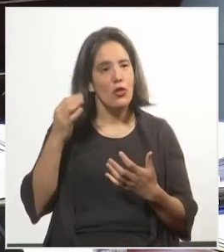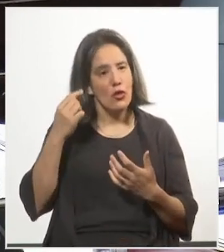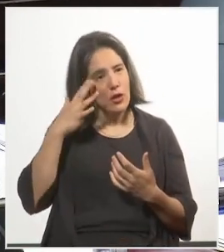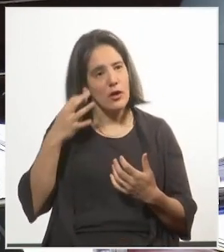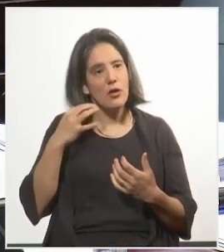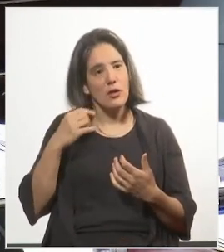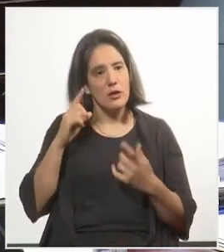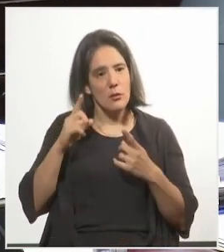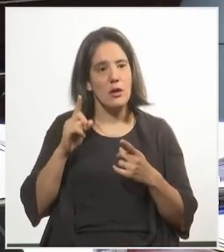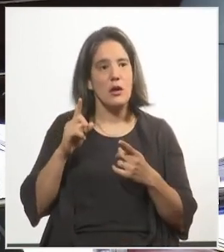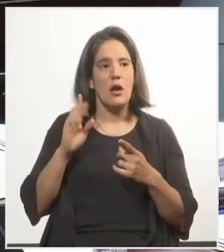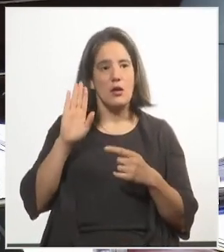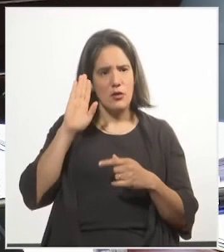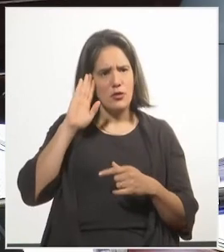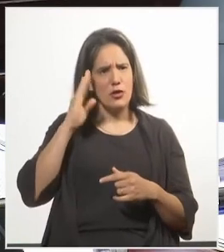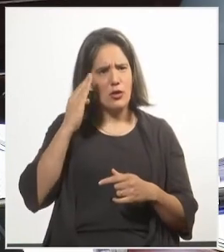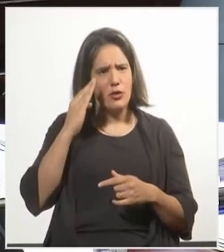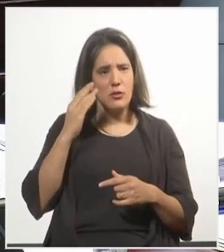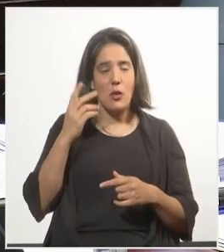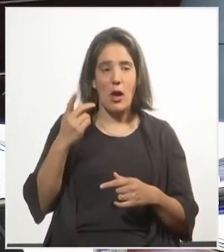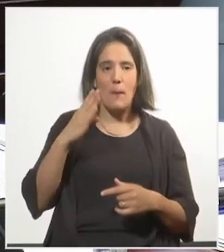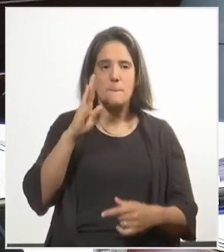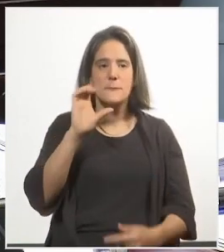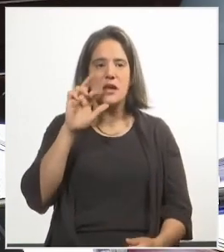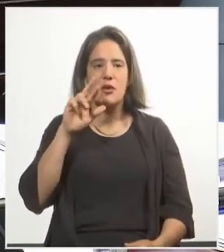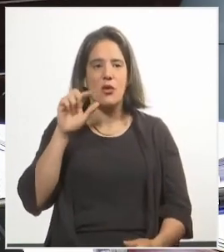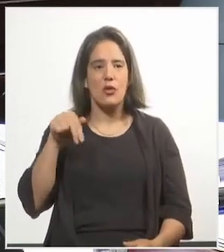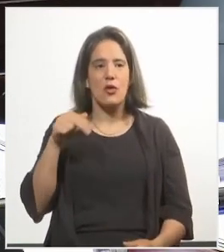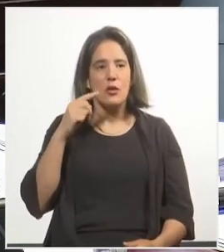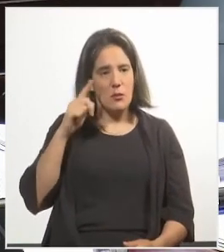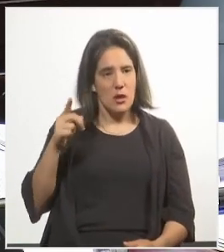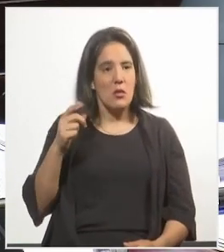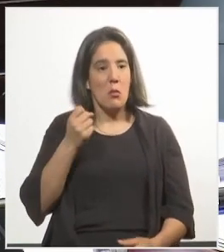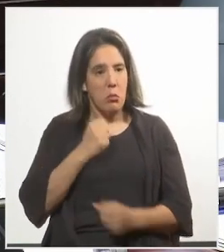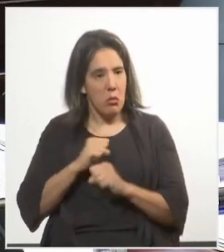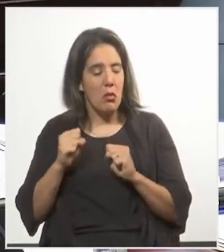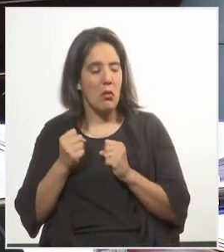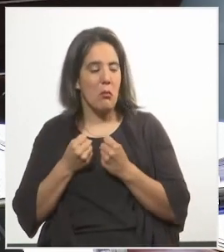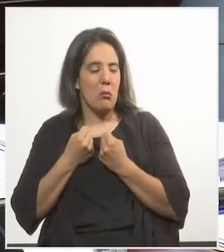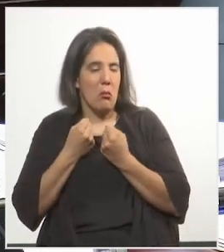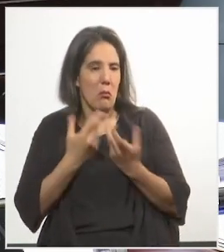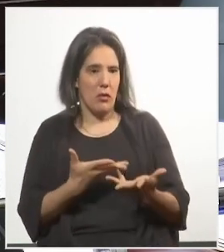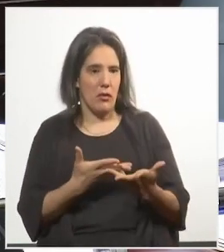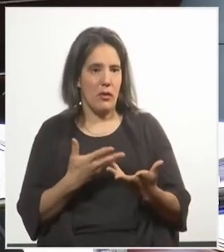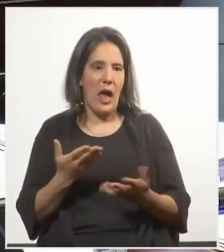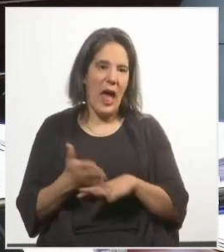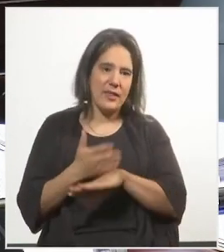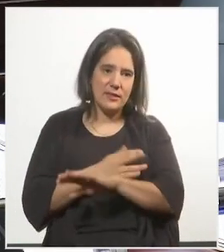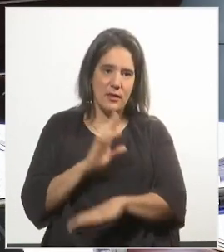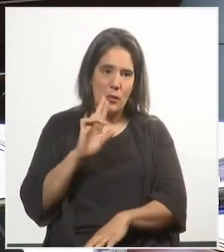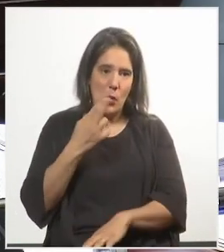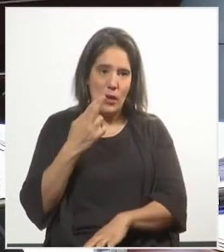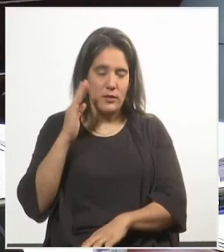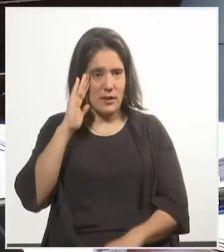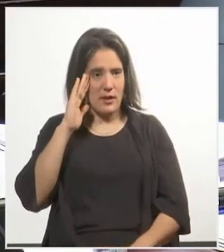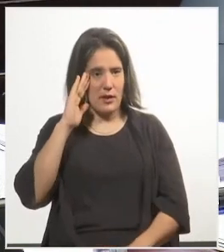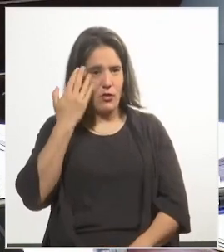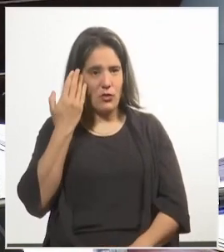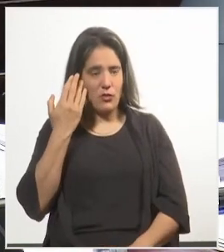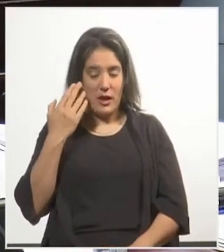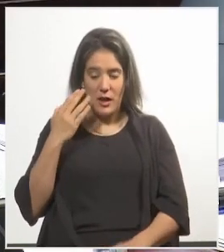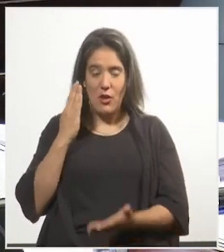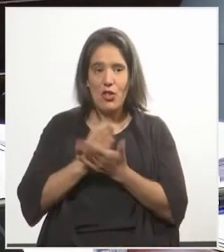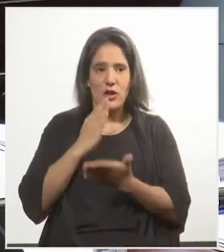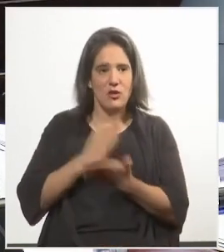deberíamos hacerle también algún homenaje a Juan Domingo Perón, porque tuvo un acto de grandeza previo a su muerte, de reconocer los derechos